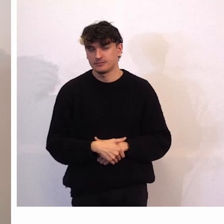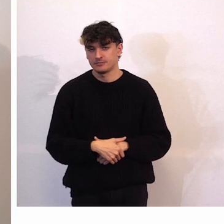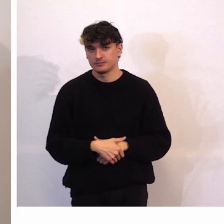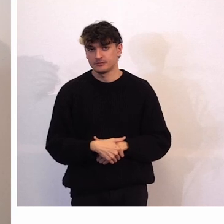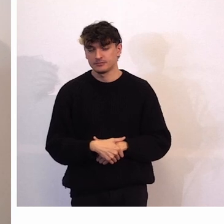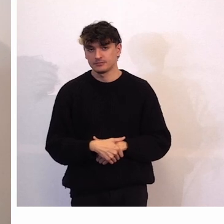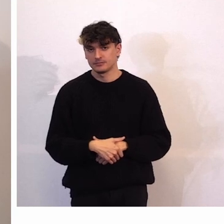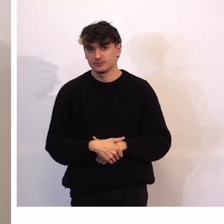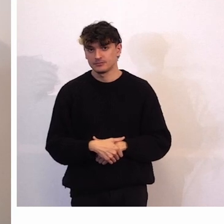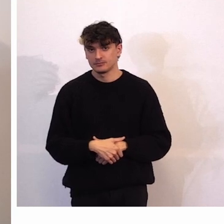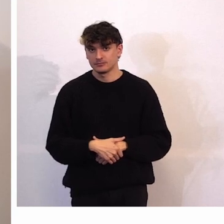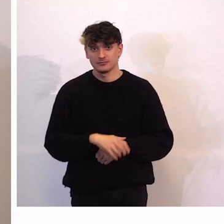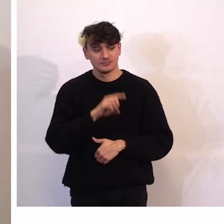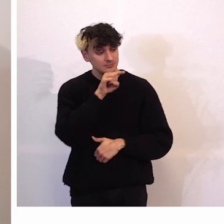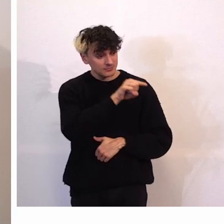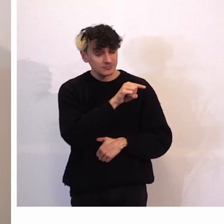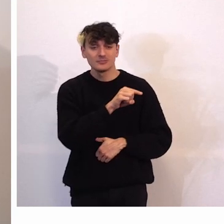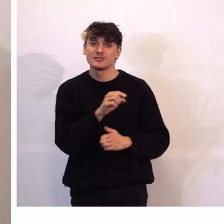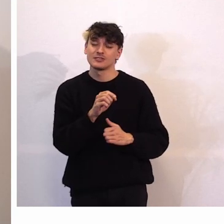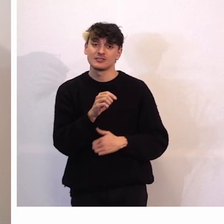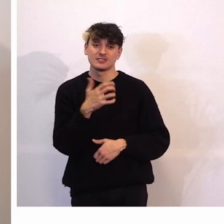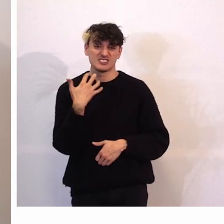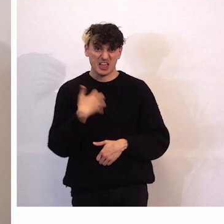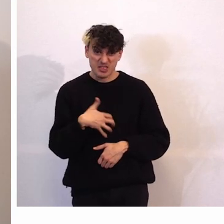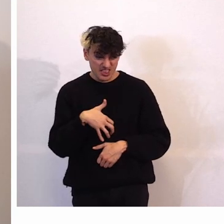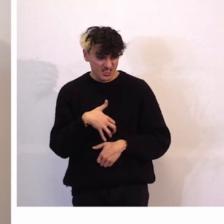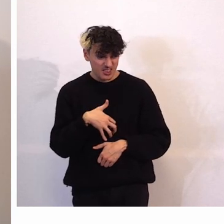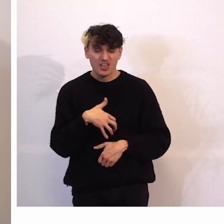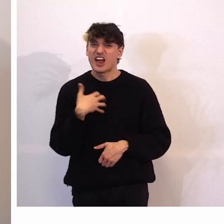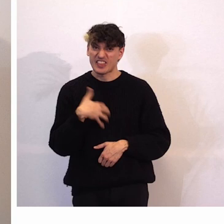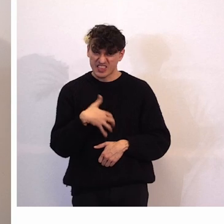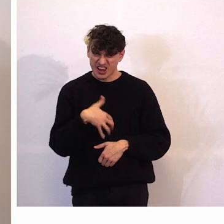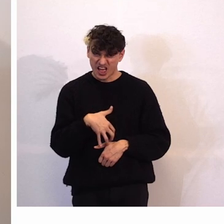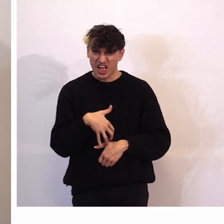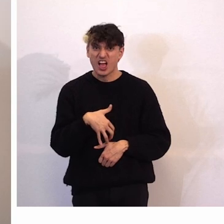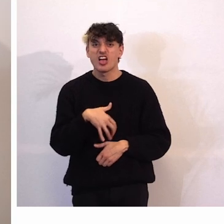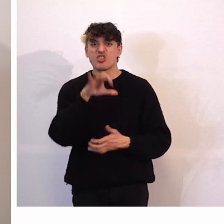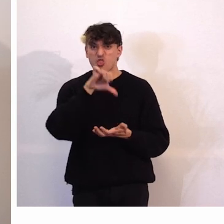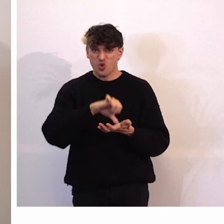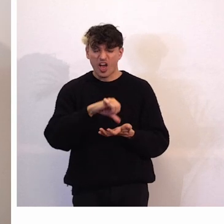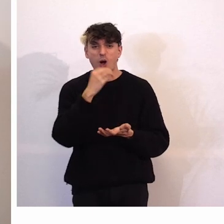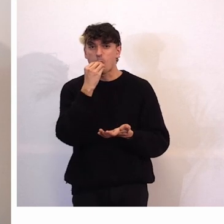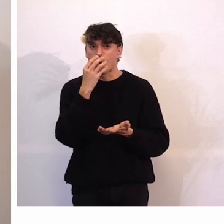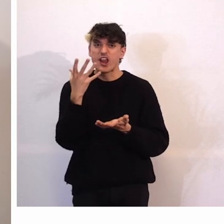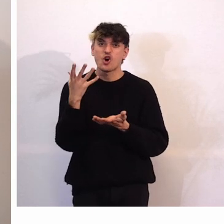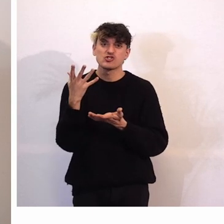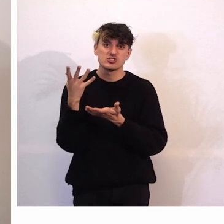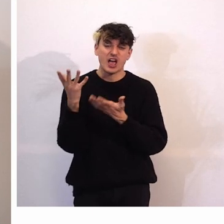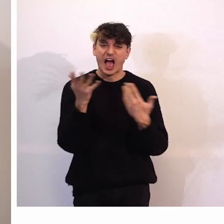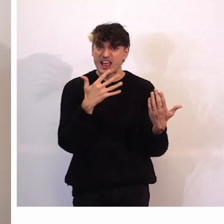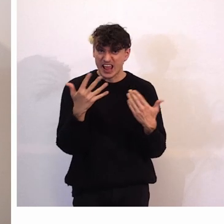En este encuentro en la Universidad de Buenos Aires expliqué todo